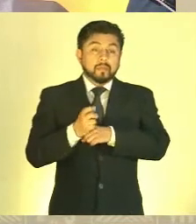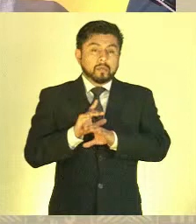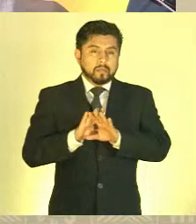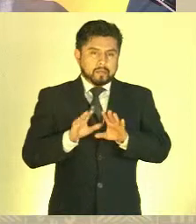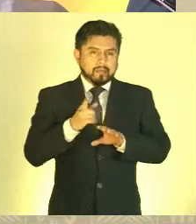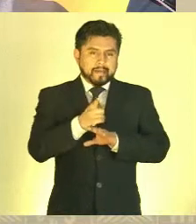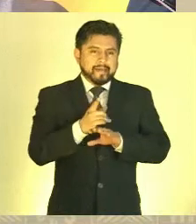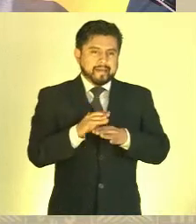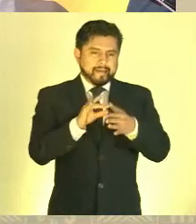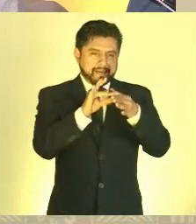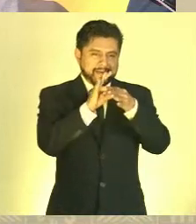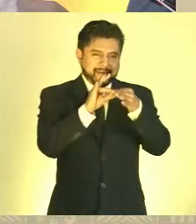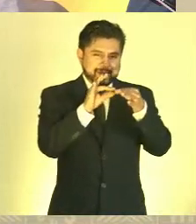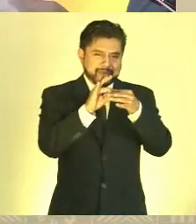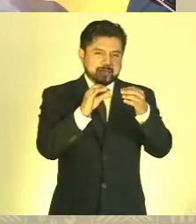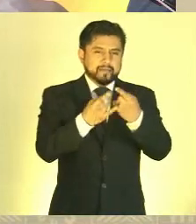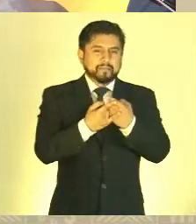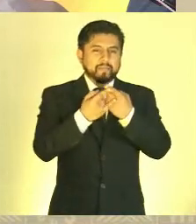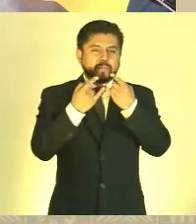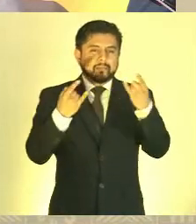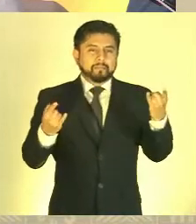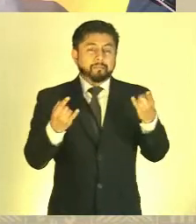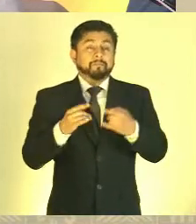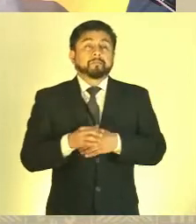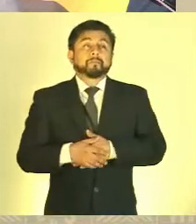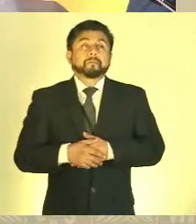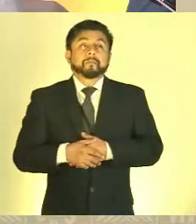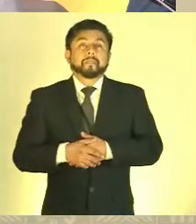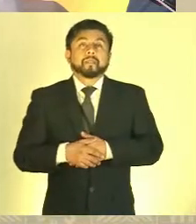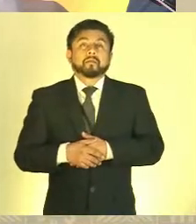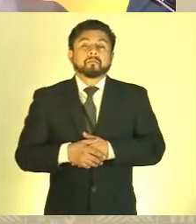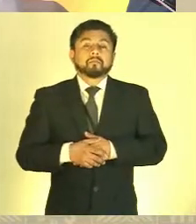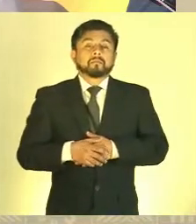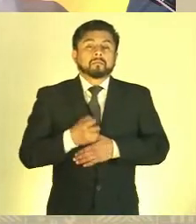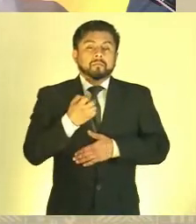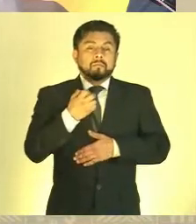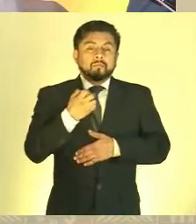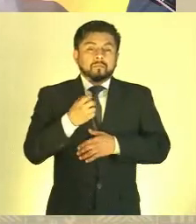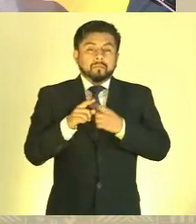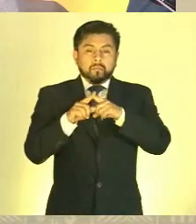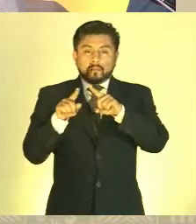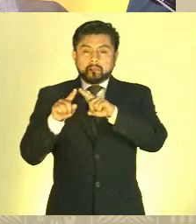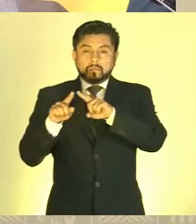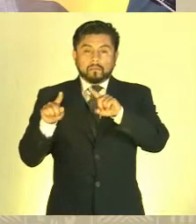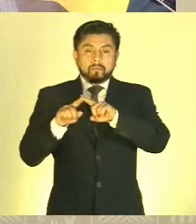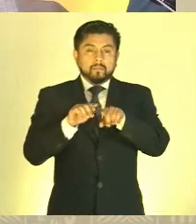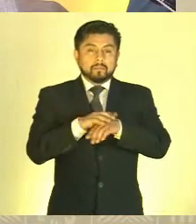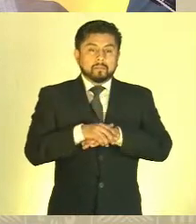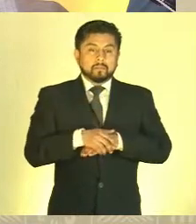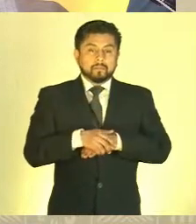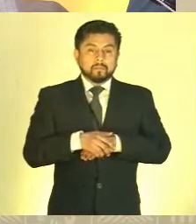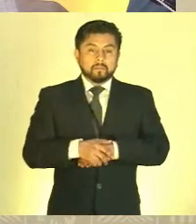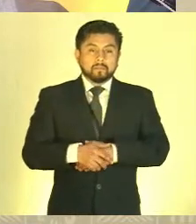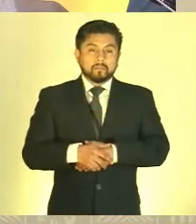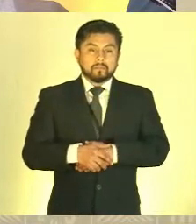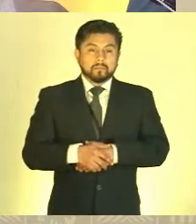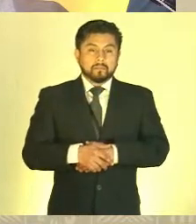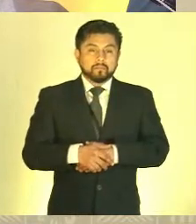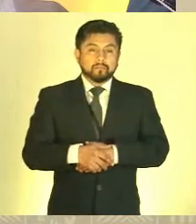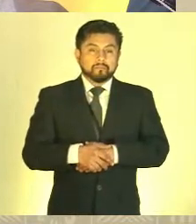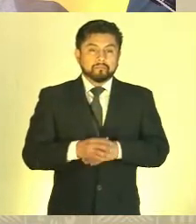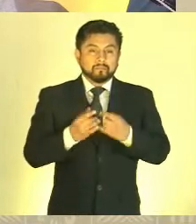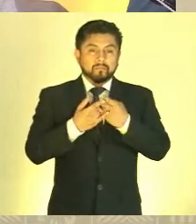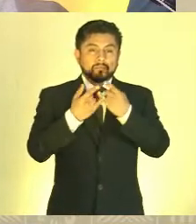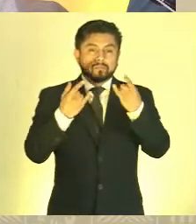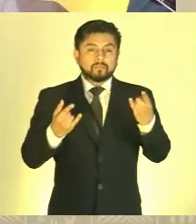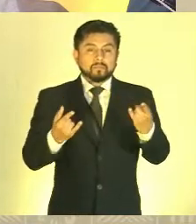hace esto. Es, además de todas las relaciones personales, donde va entrando también la noción